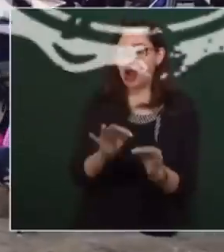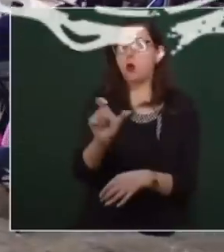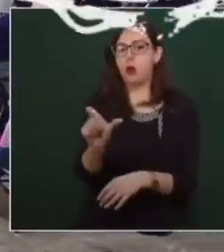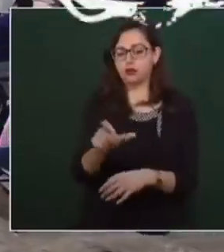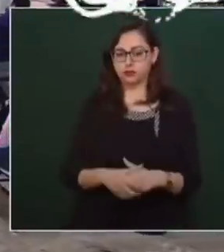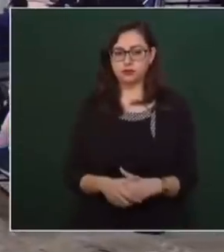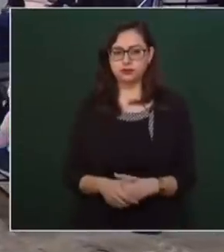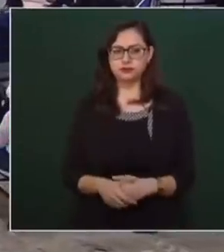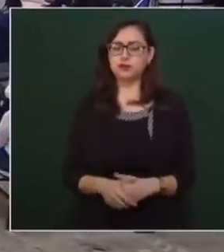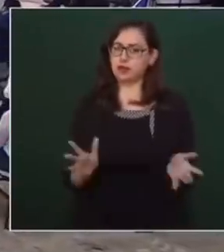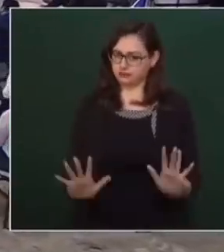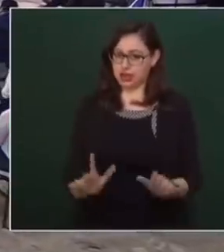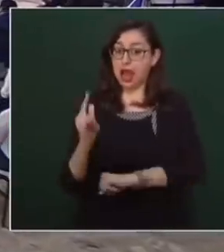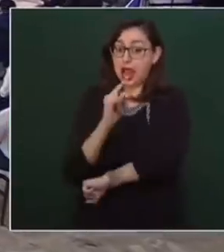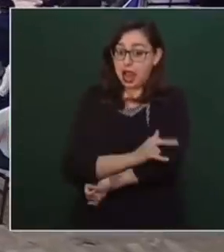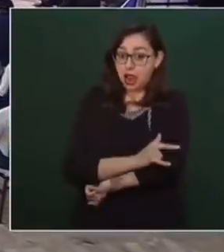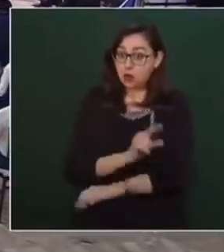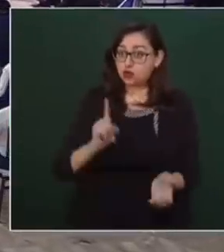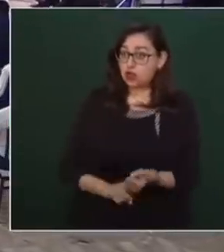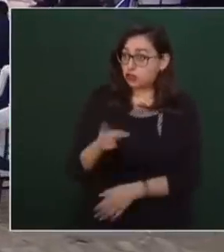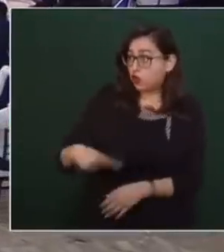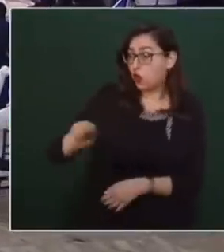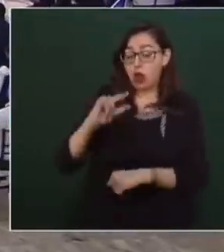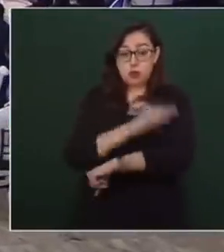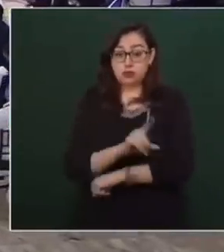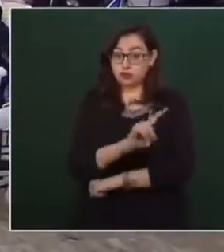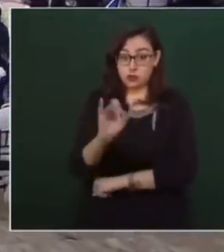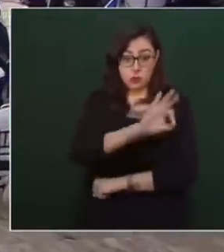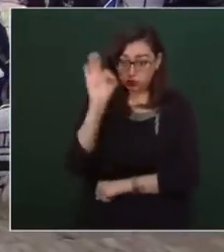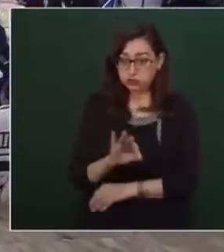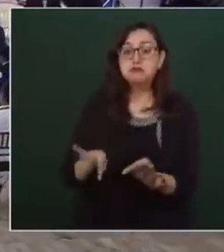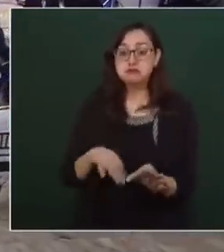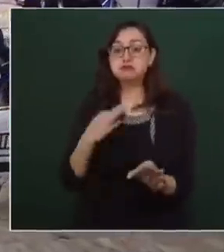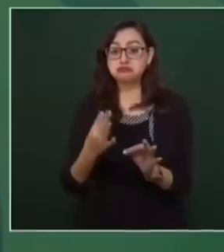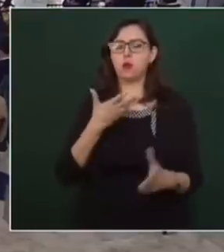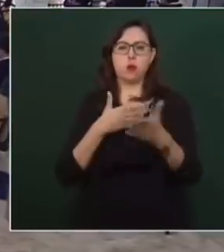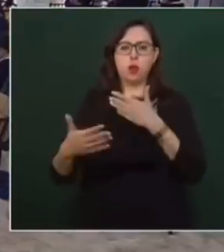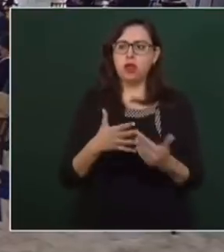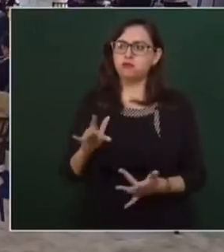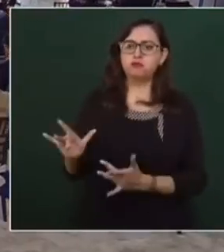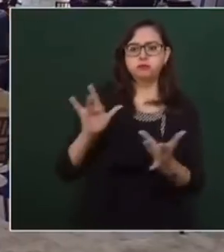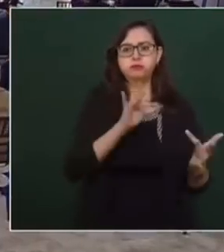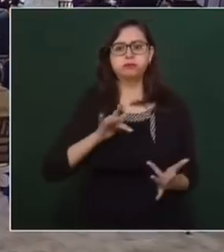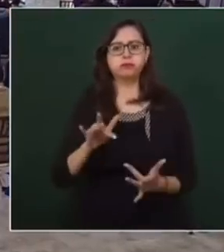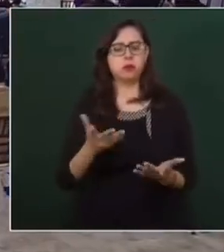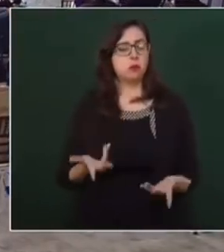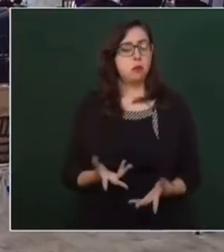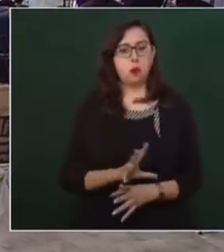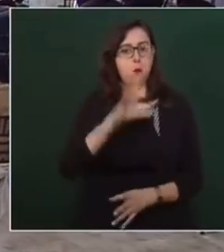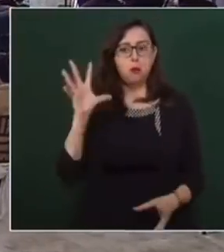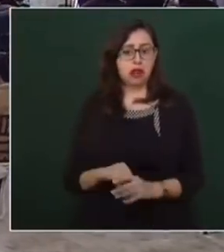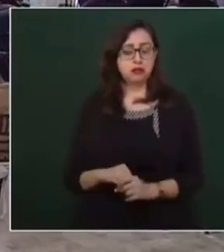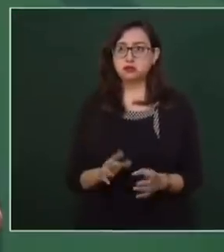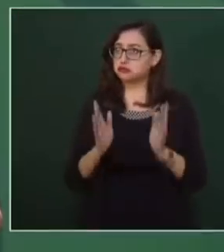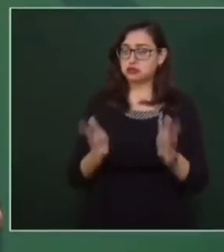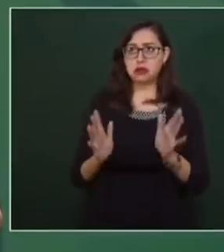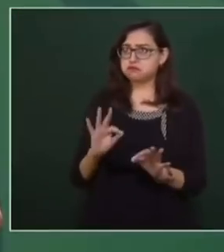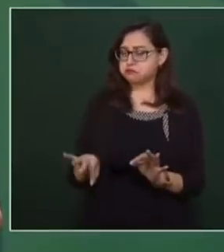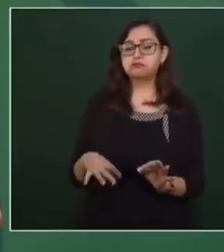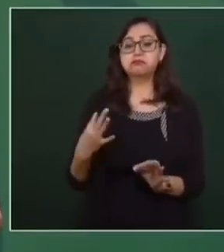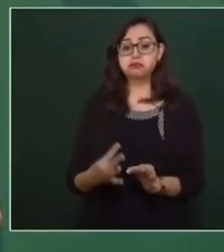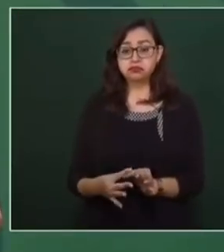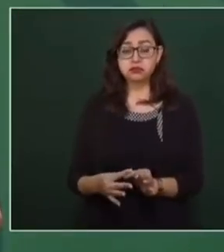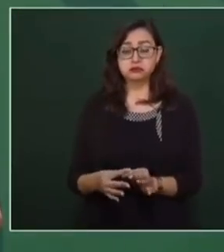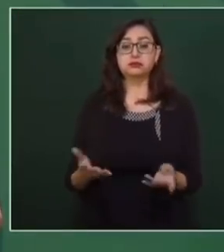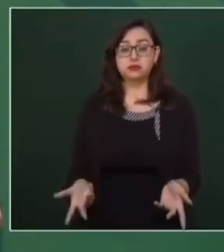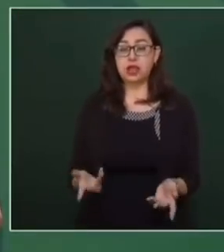Pues yo pienso que está al 100 el aeropuerto, completamente concluido. Es cuestión nada más de que